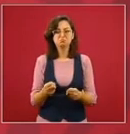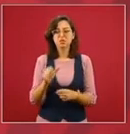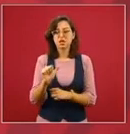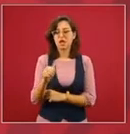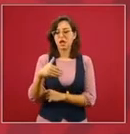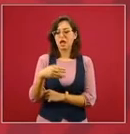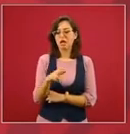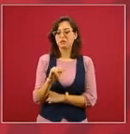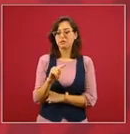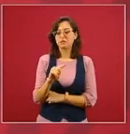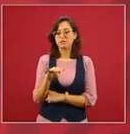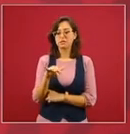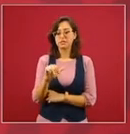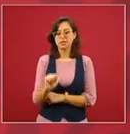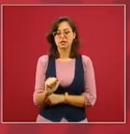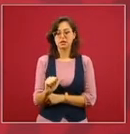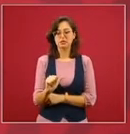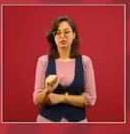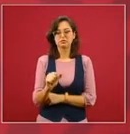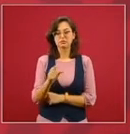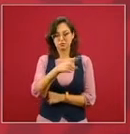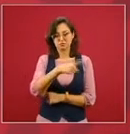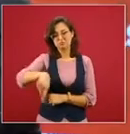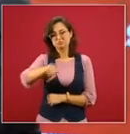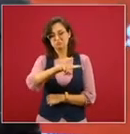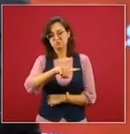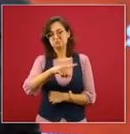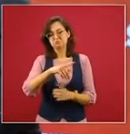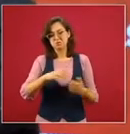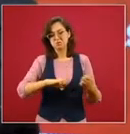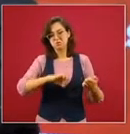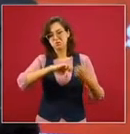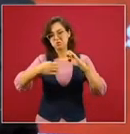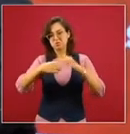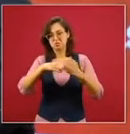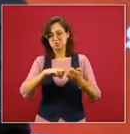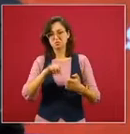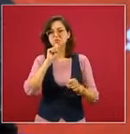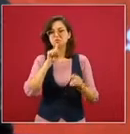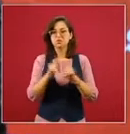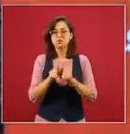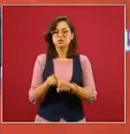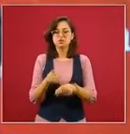amnistía a sus adversarios. Madero